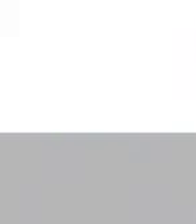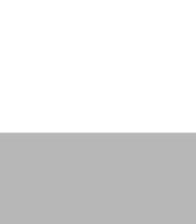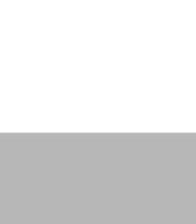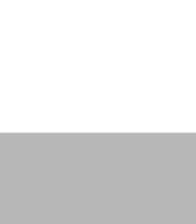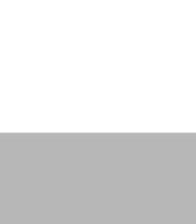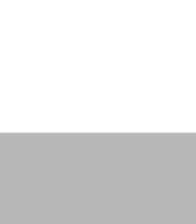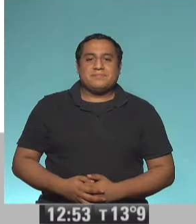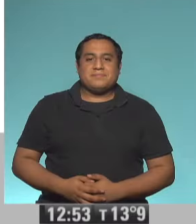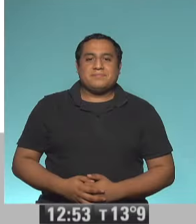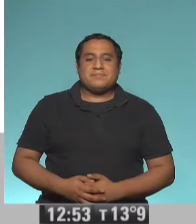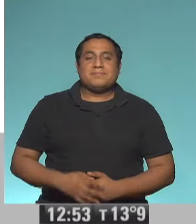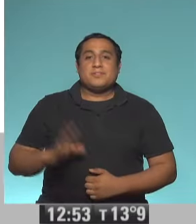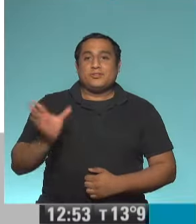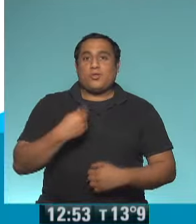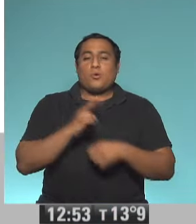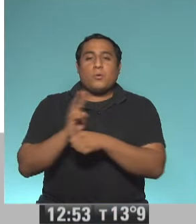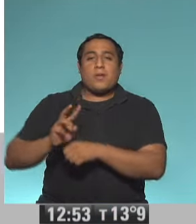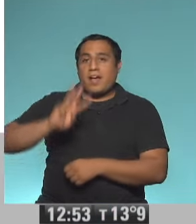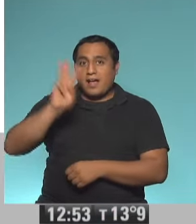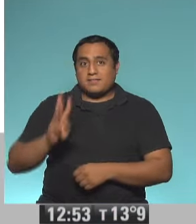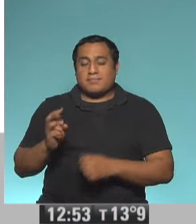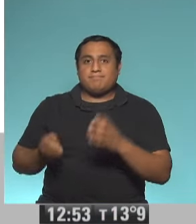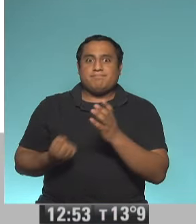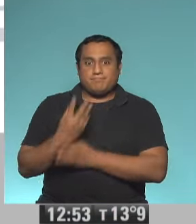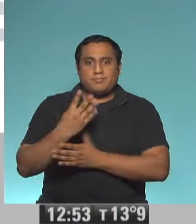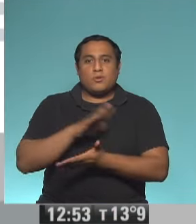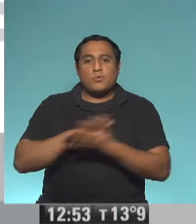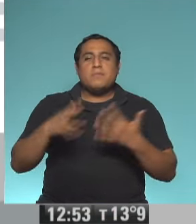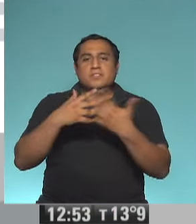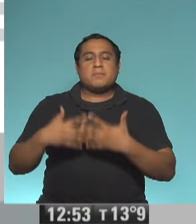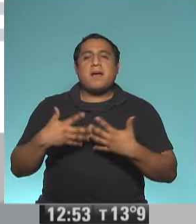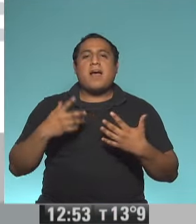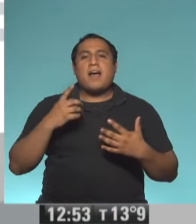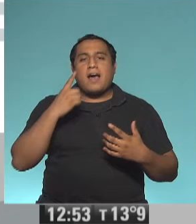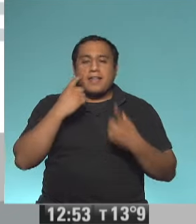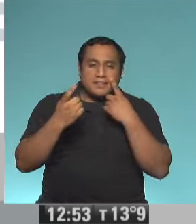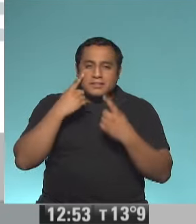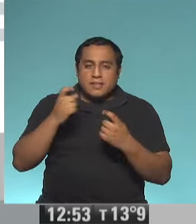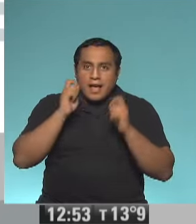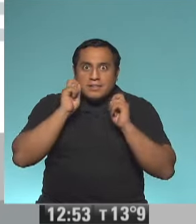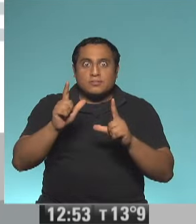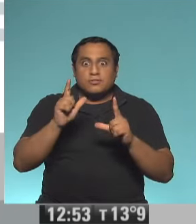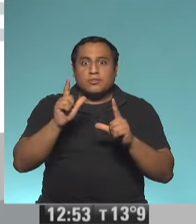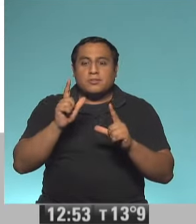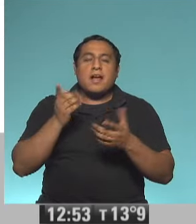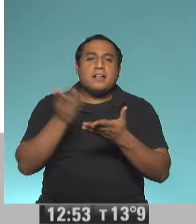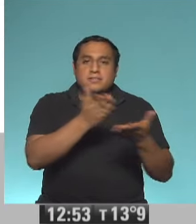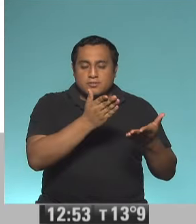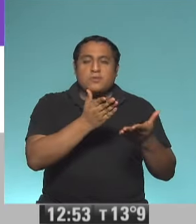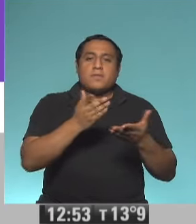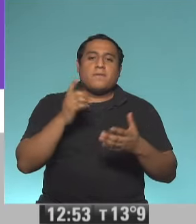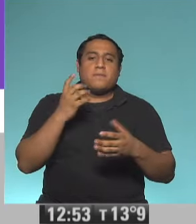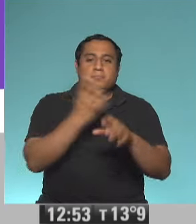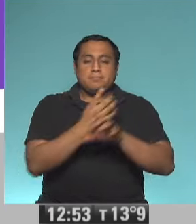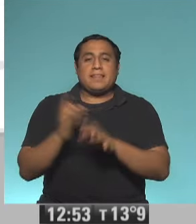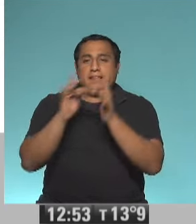Para cuidarnos a todos y todas desde la ANSES, lanzamos un sistema de atención virtual para que puedas resolver tus trámites por internet en